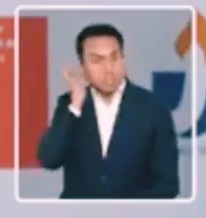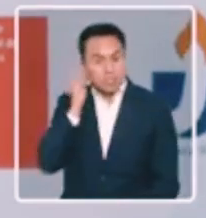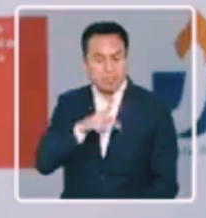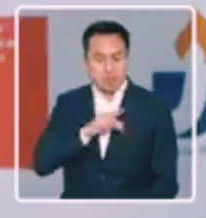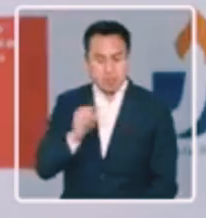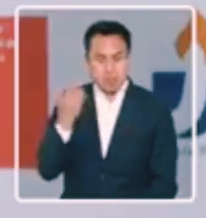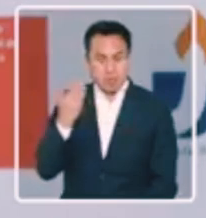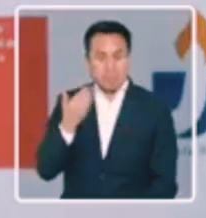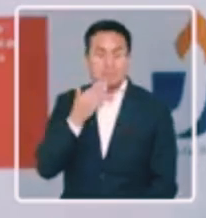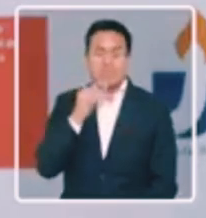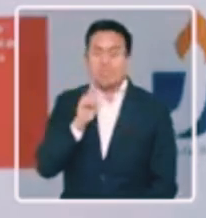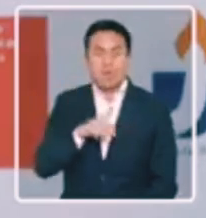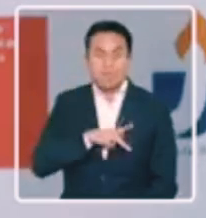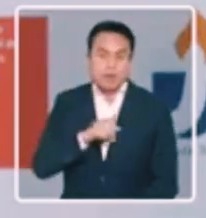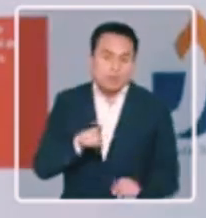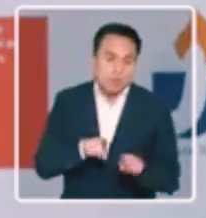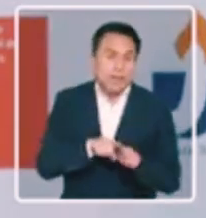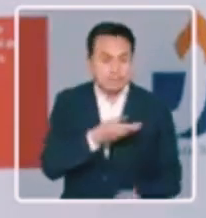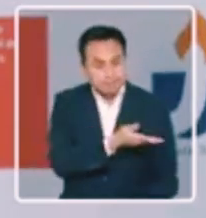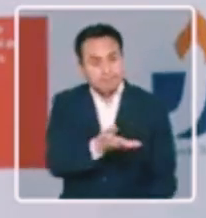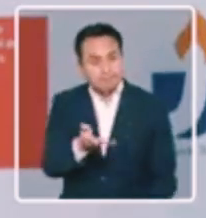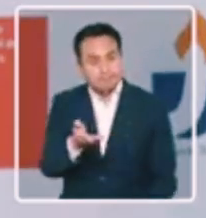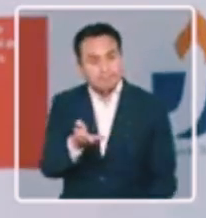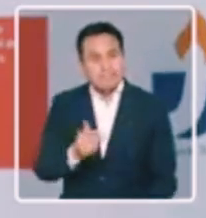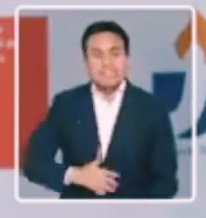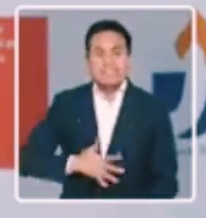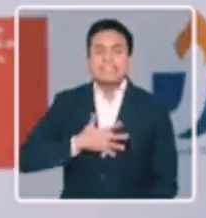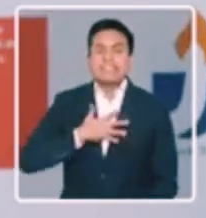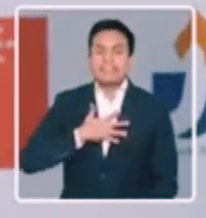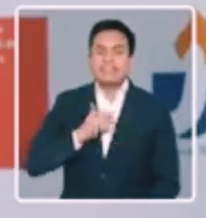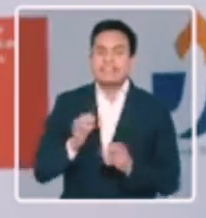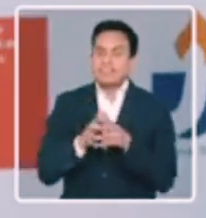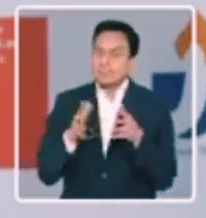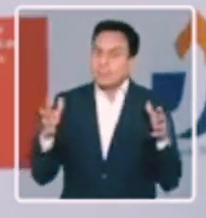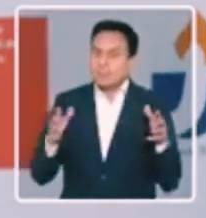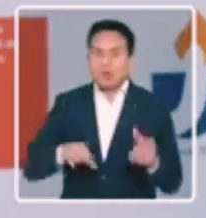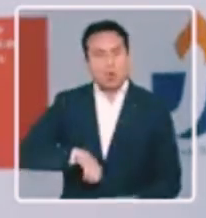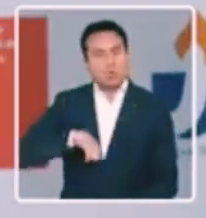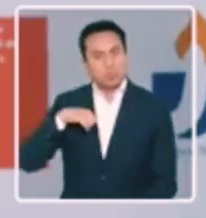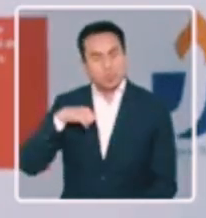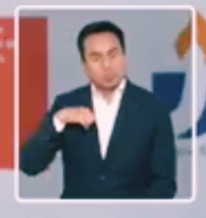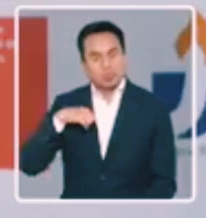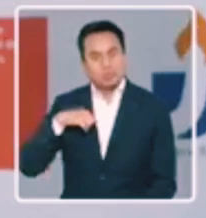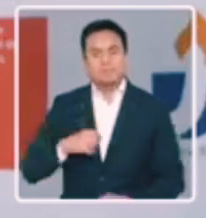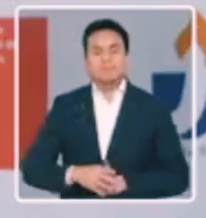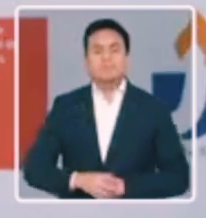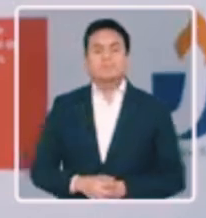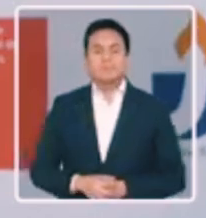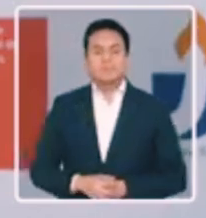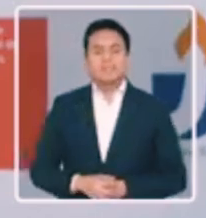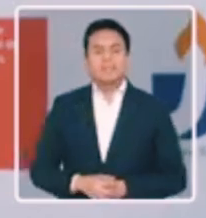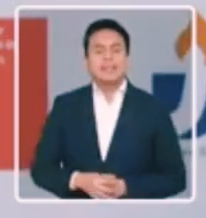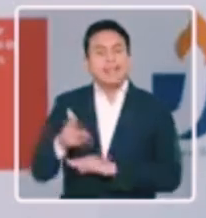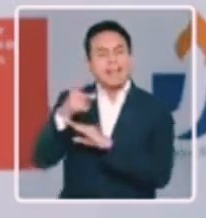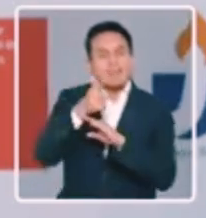premiamos recién y a los que no premiamos siéntanse tremendamente orgullosos las